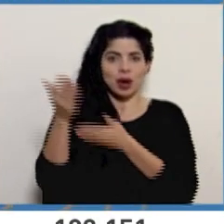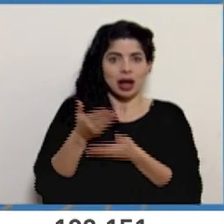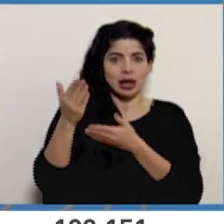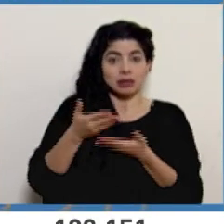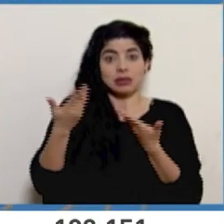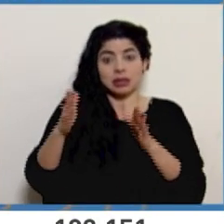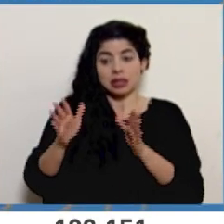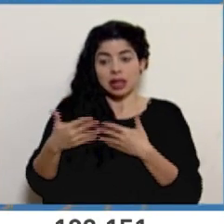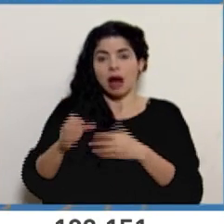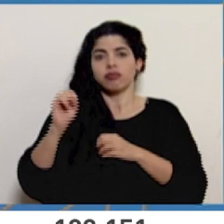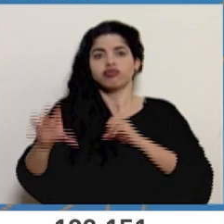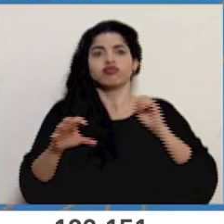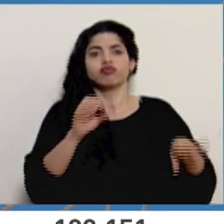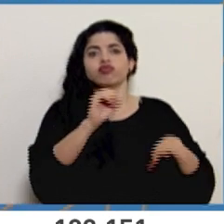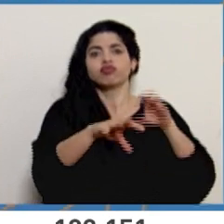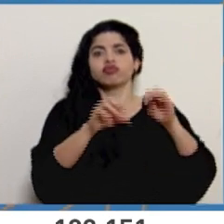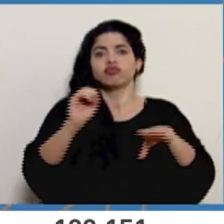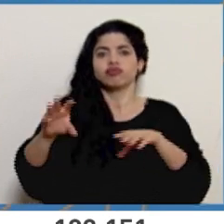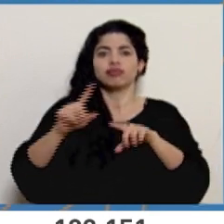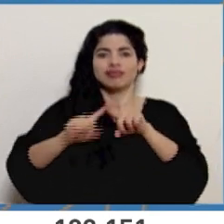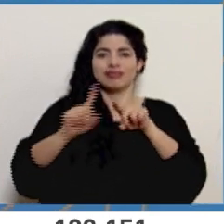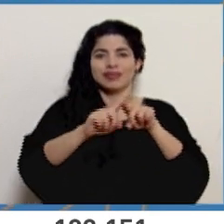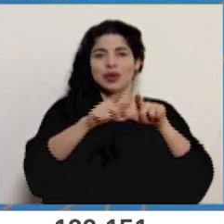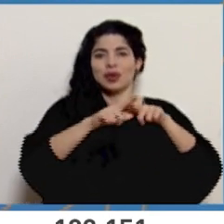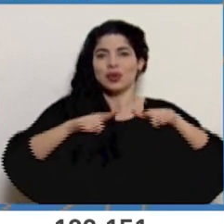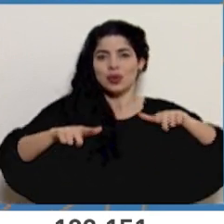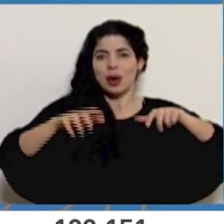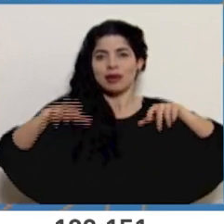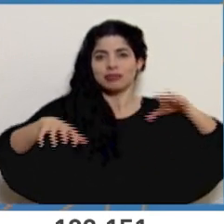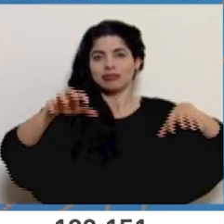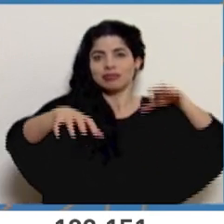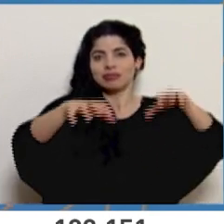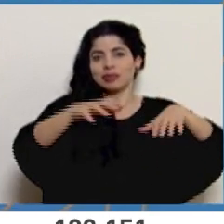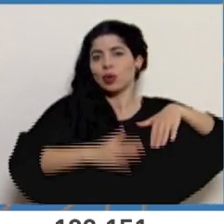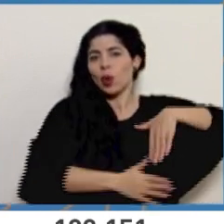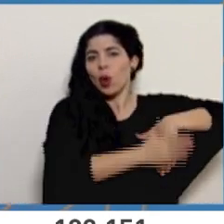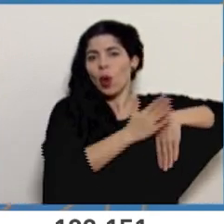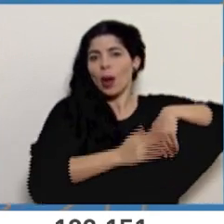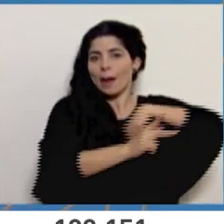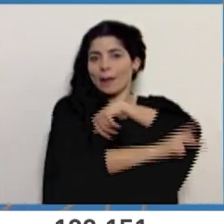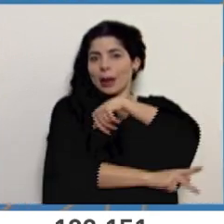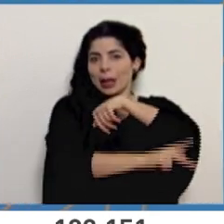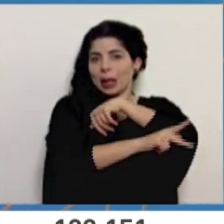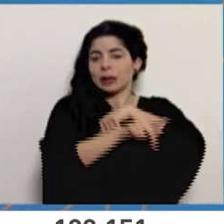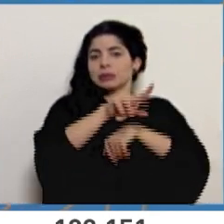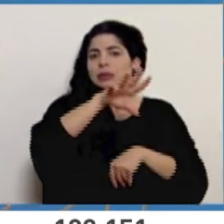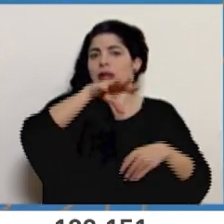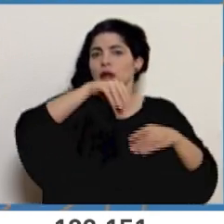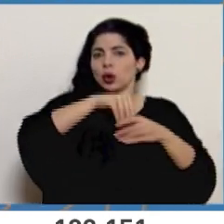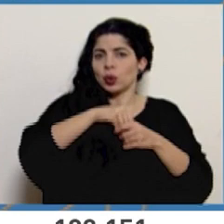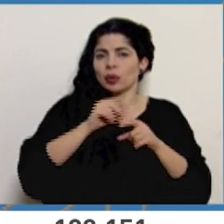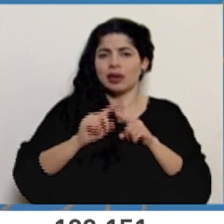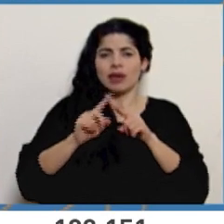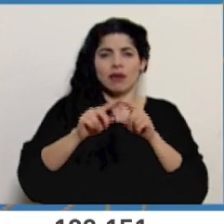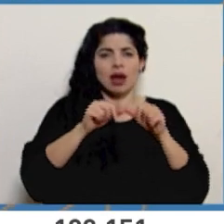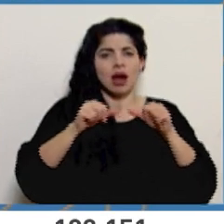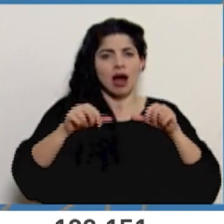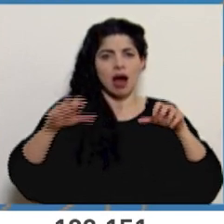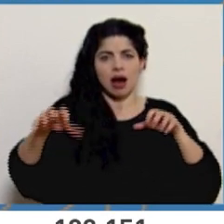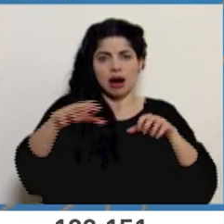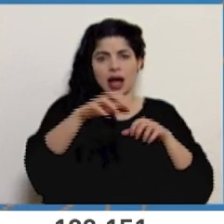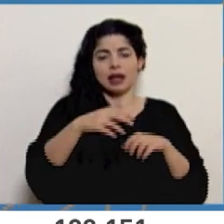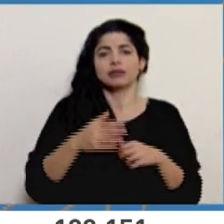fueron distribuidos en los diferentes centros de salud a lo largo y ancho del país. Esto incluye todas las regiones, tanto